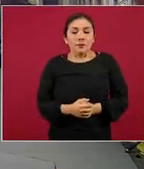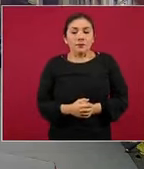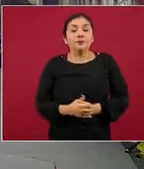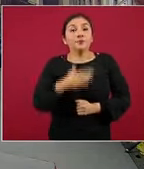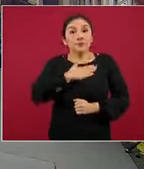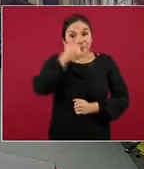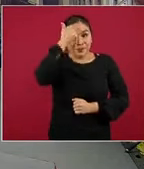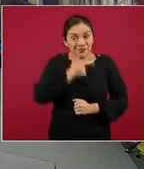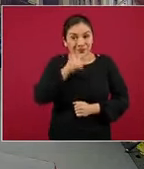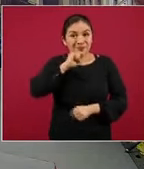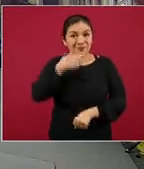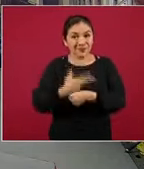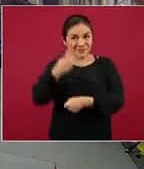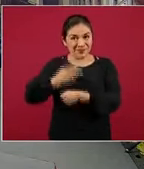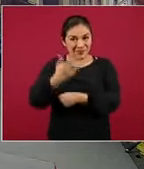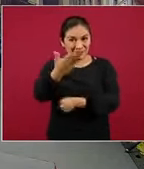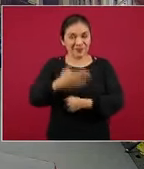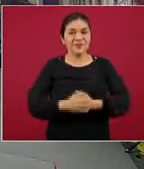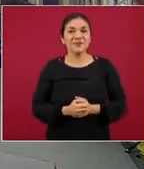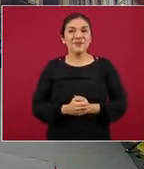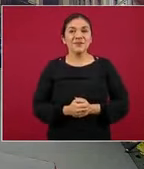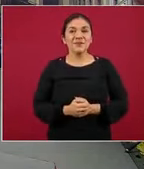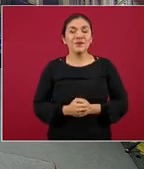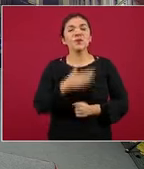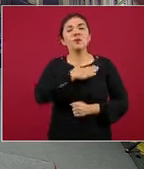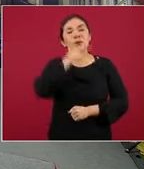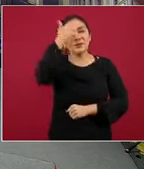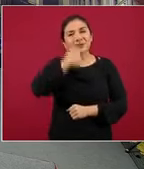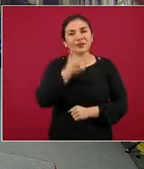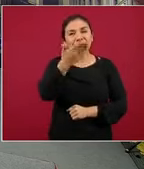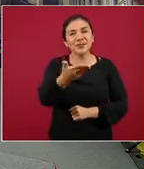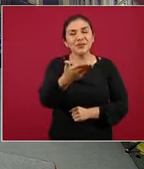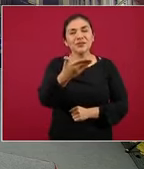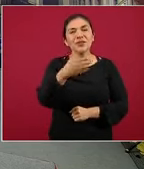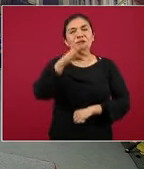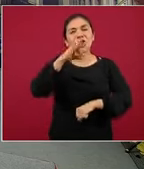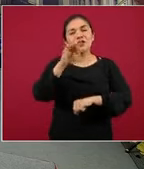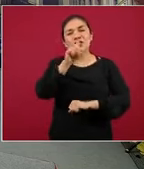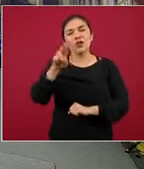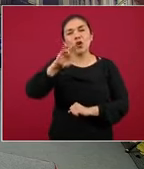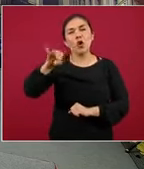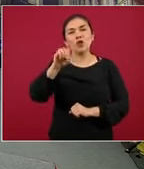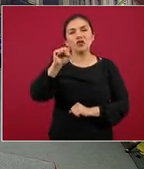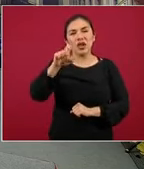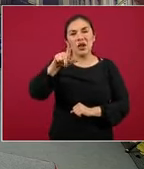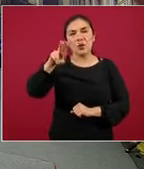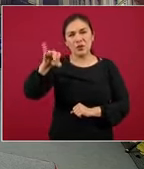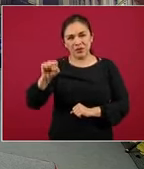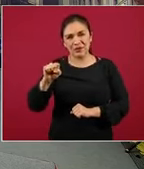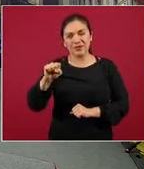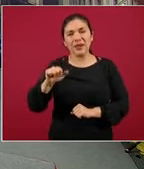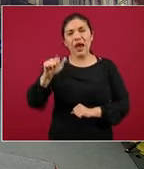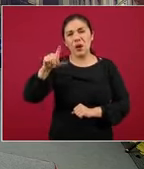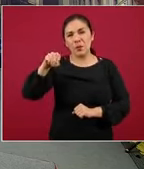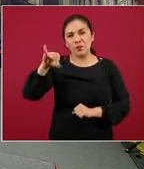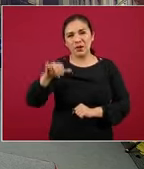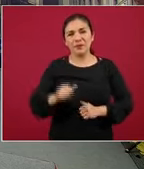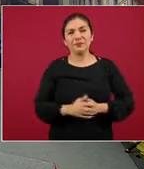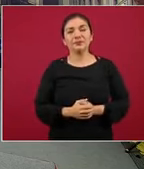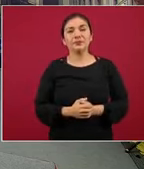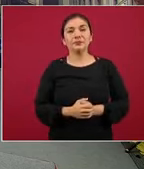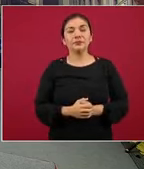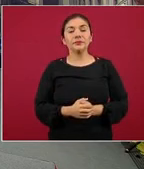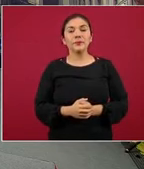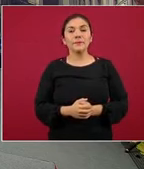Buenas noches, subsecretario doctor Gatell. Buenas noches, doctor José Luis Segarra,